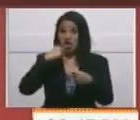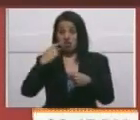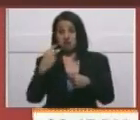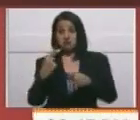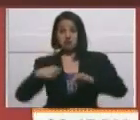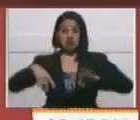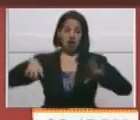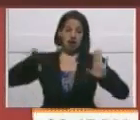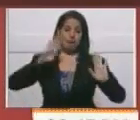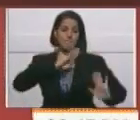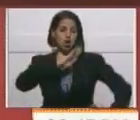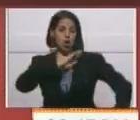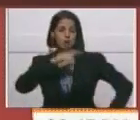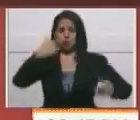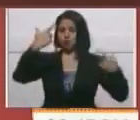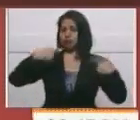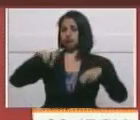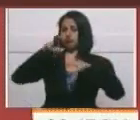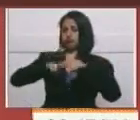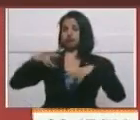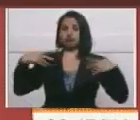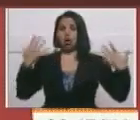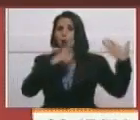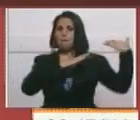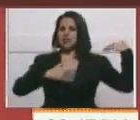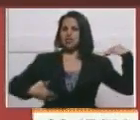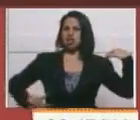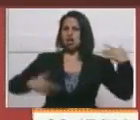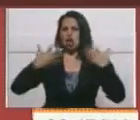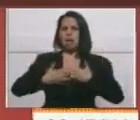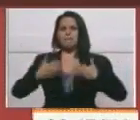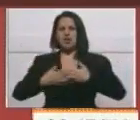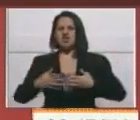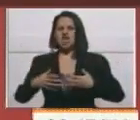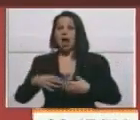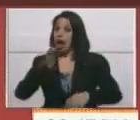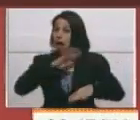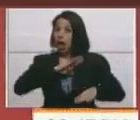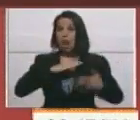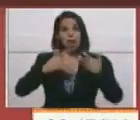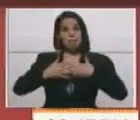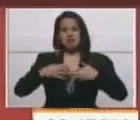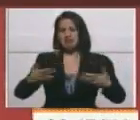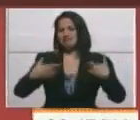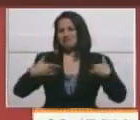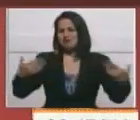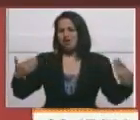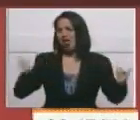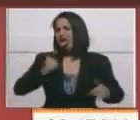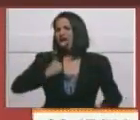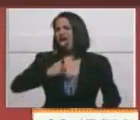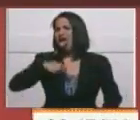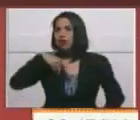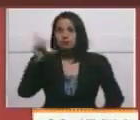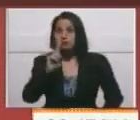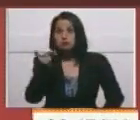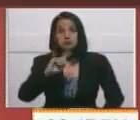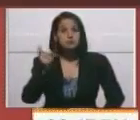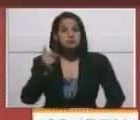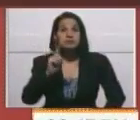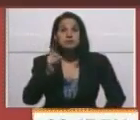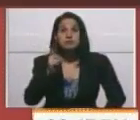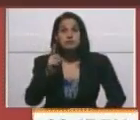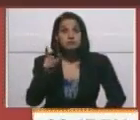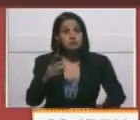pusieron es de ellos presidente de la empresa tal y entonces la empresa es mía y yo hago aquí lo que me dé la gana no eso no es